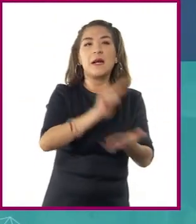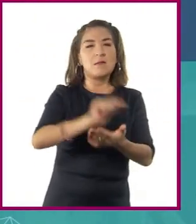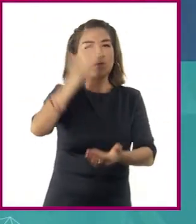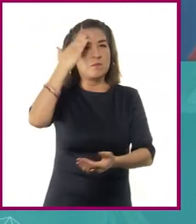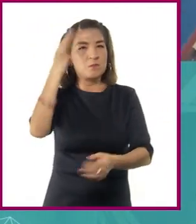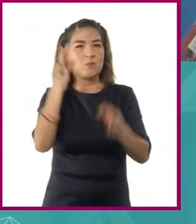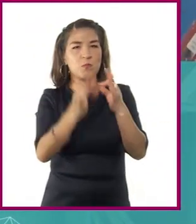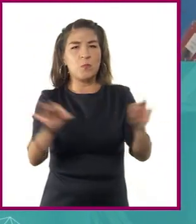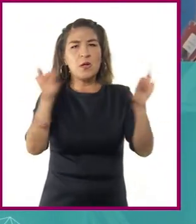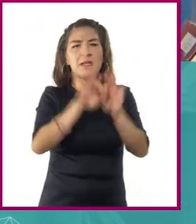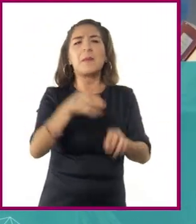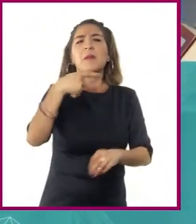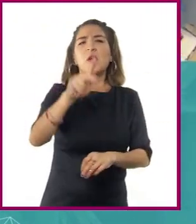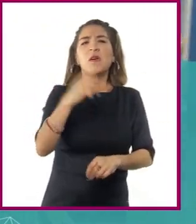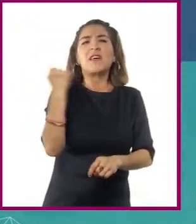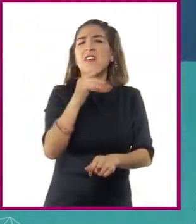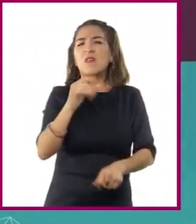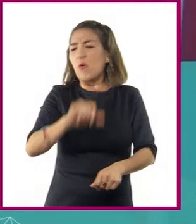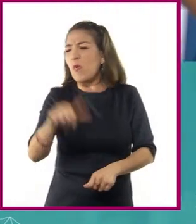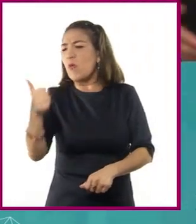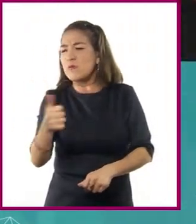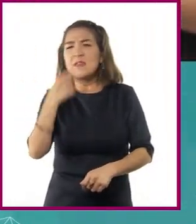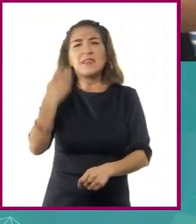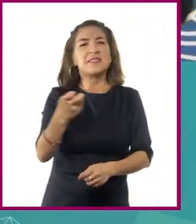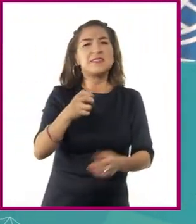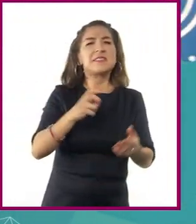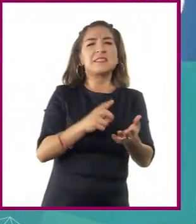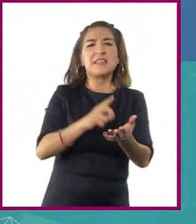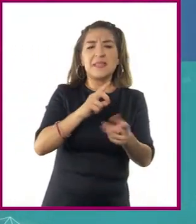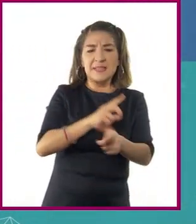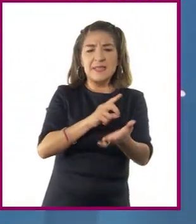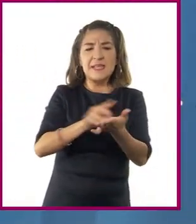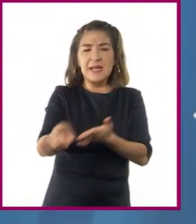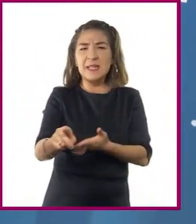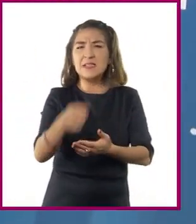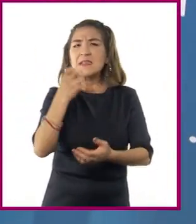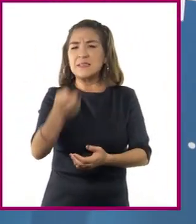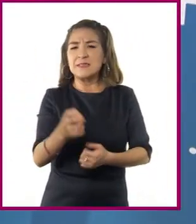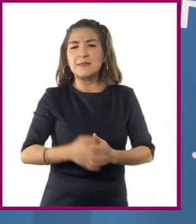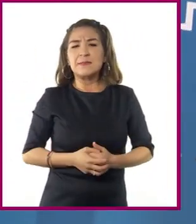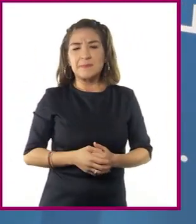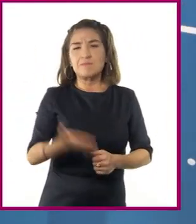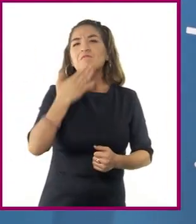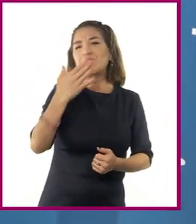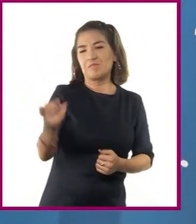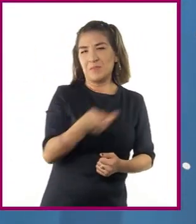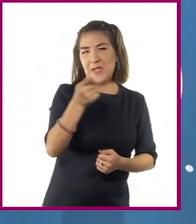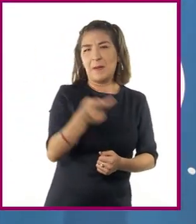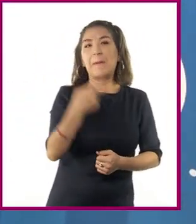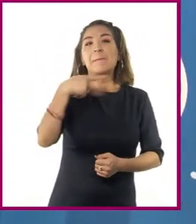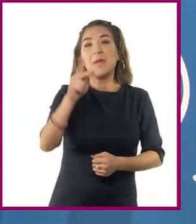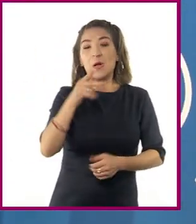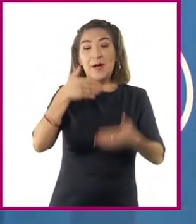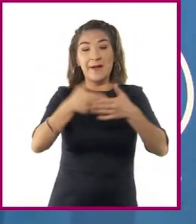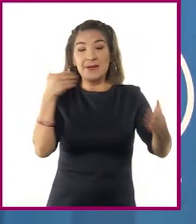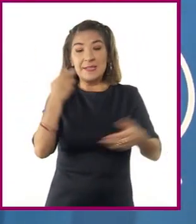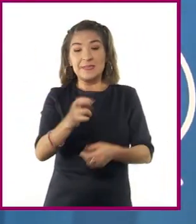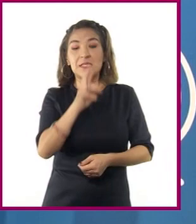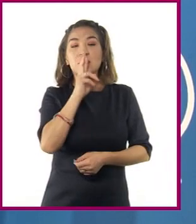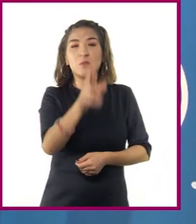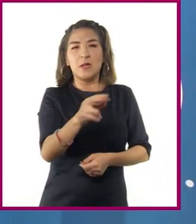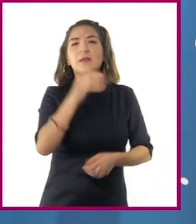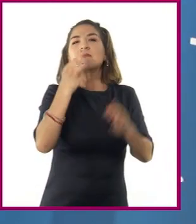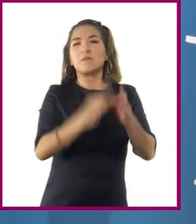Pero, ¿qué más es el Estado de Derecho? Muy buena pregunta, maestro. Pero antes de contestarte,